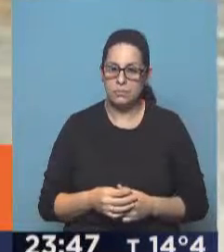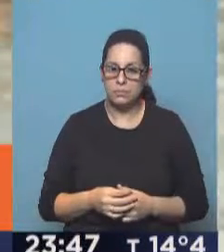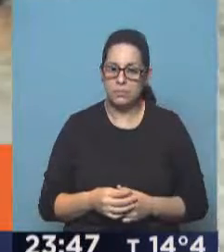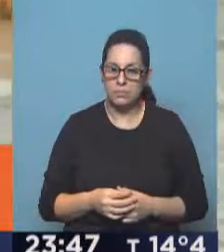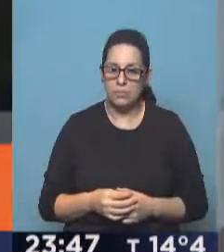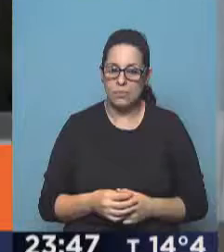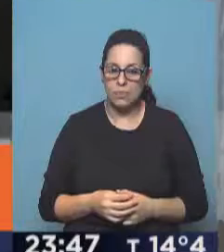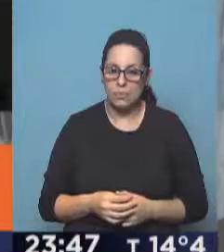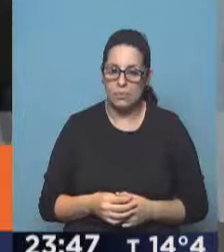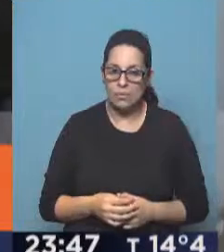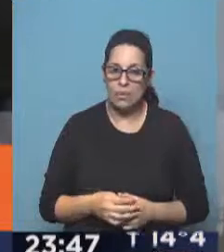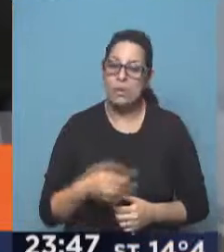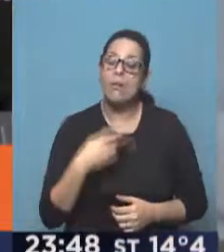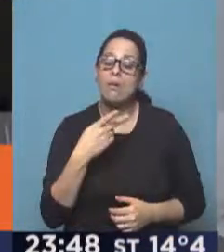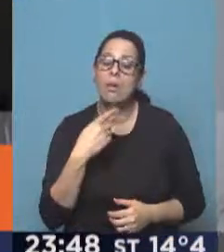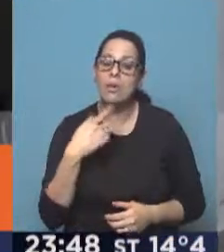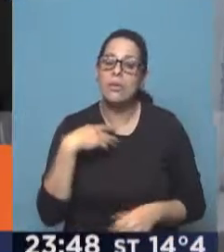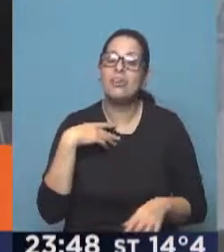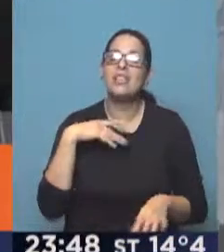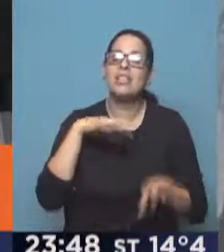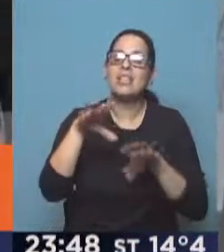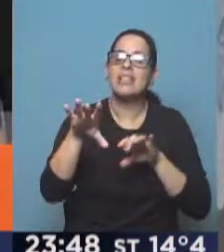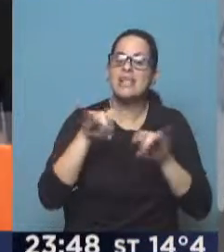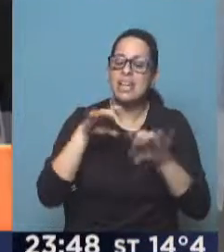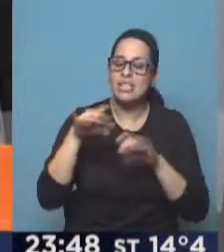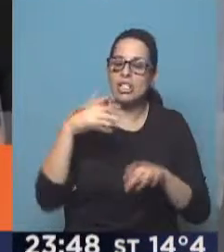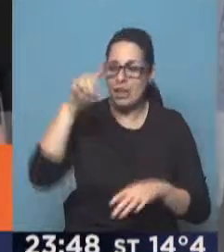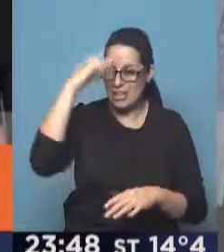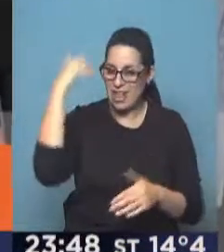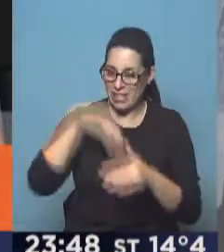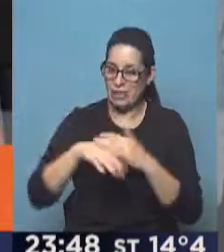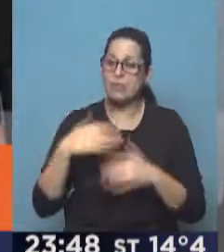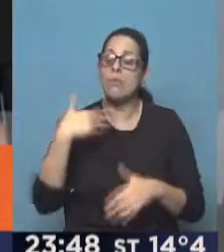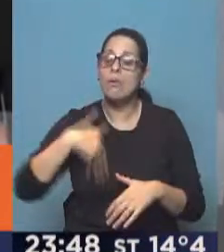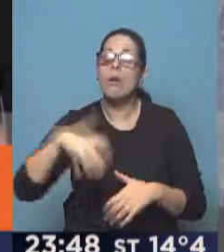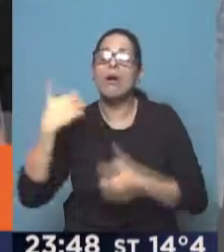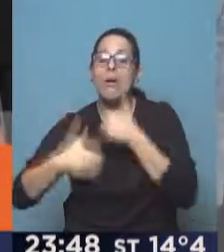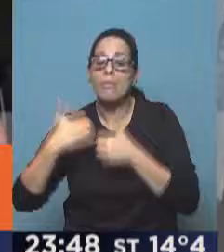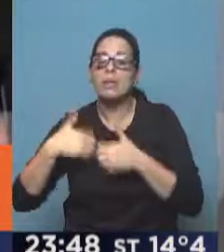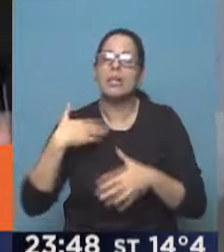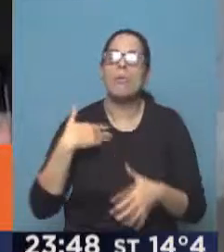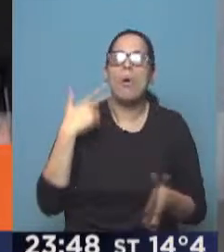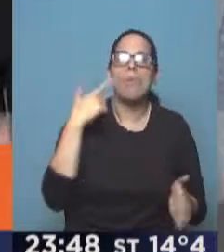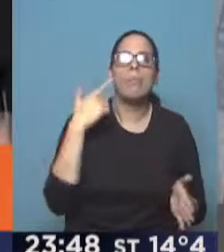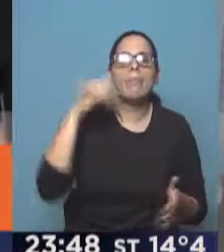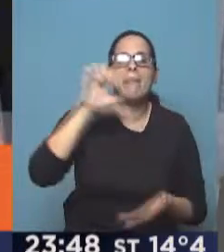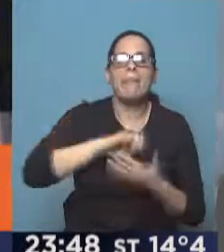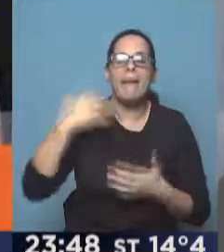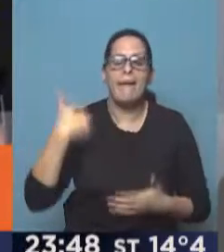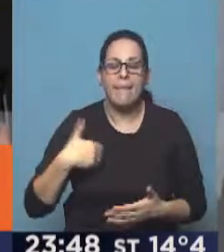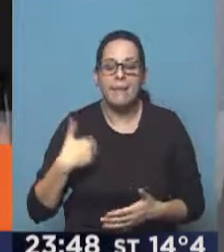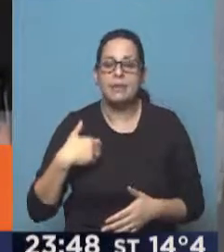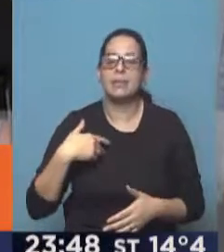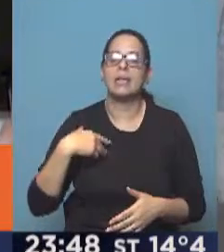Con él estamos en el seleccionado nacional, hacemos competencias representando al país y estos son, no sé,